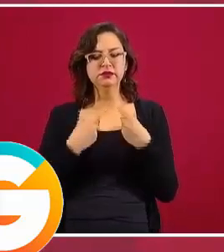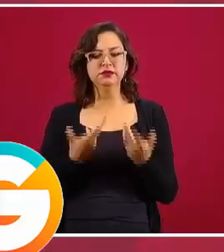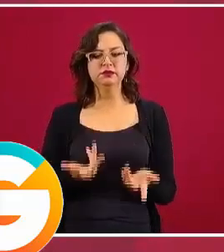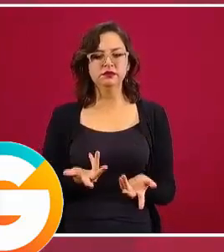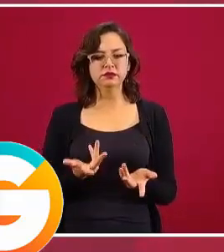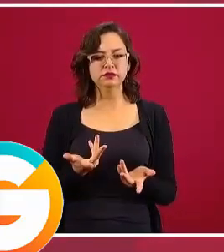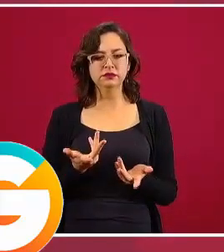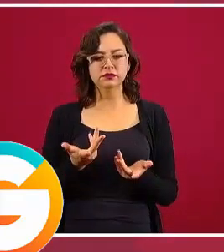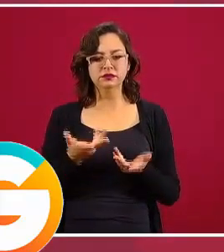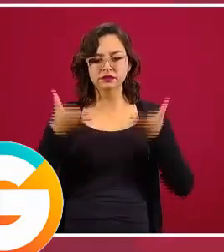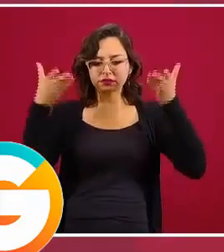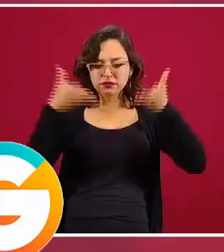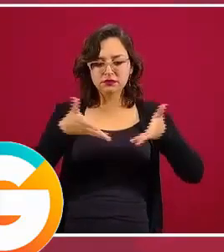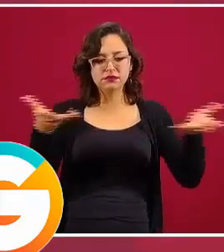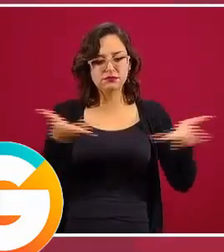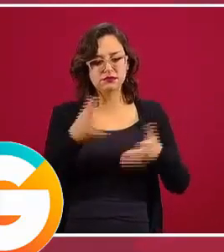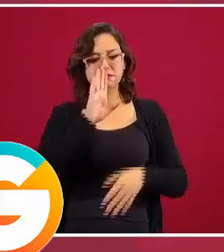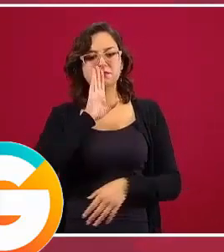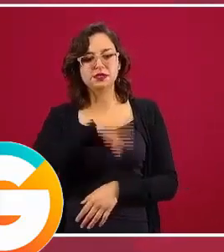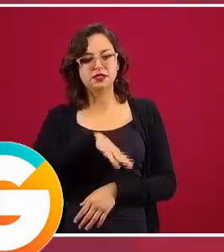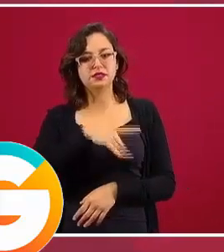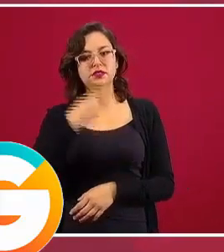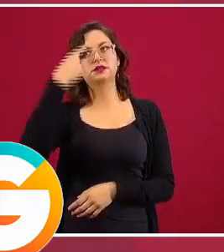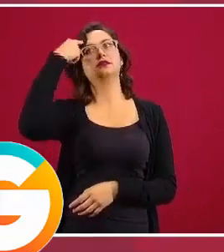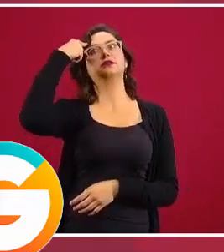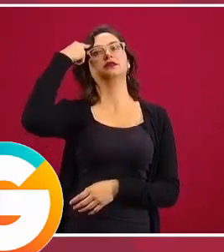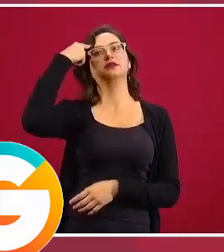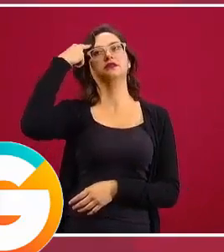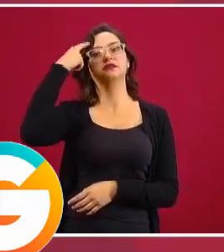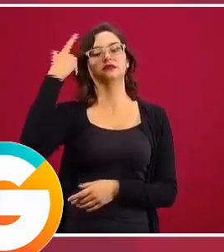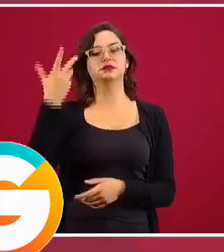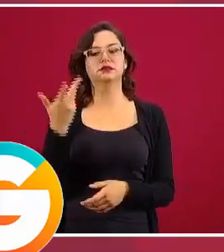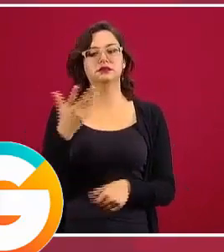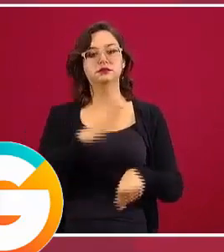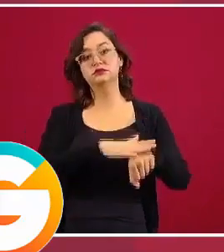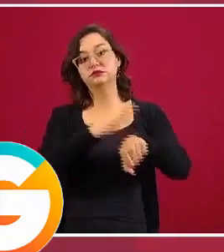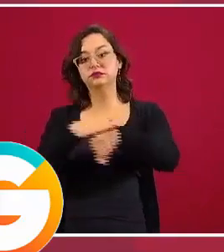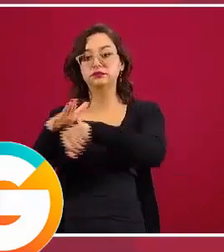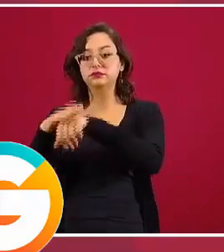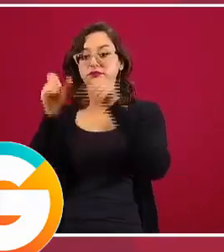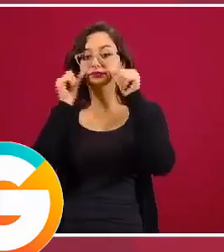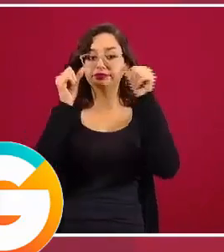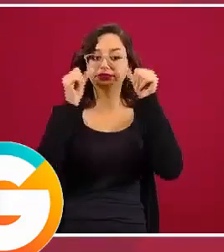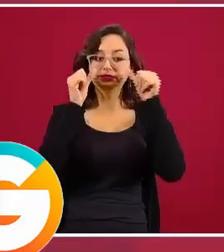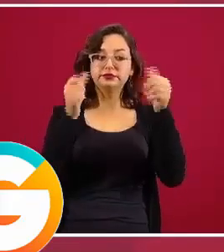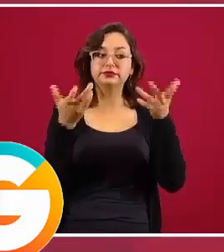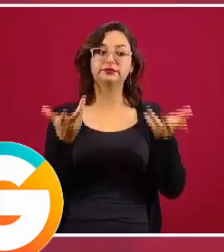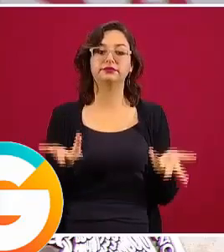a los que se dedican a esas actividades. Si me están escuchando o me están viendo,